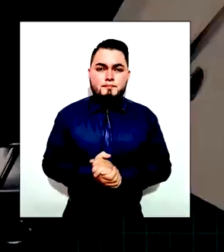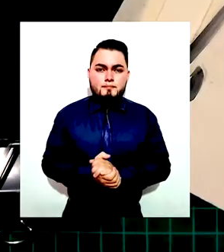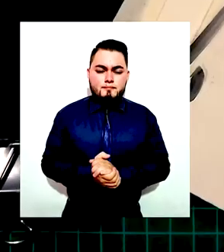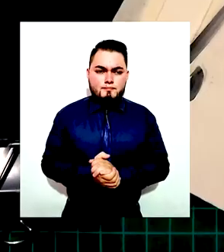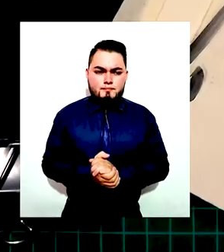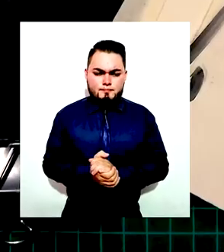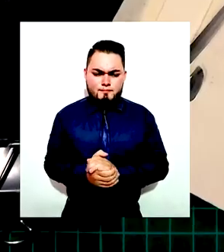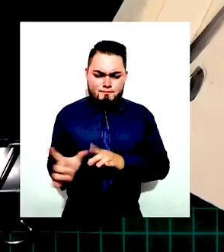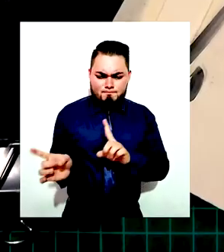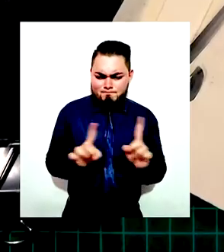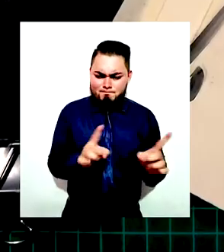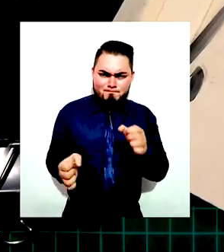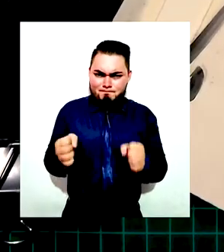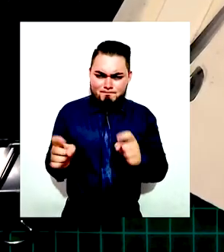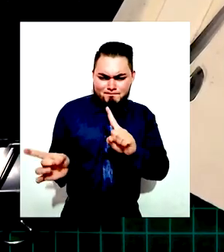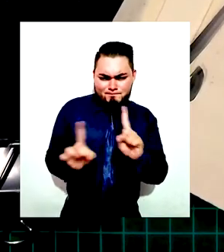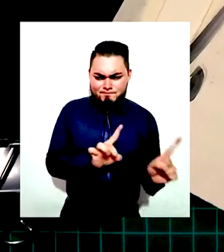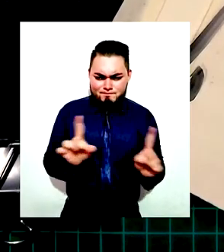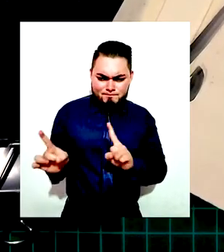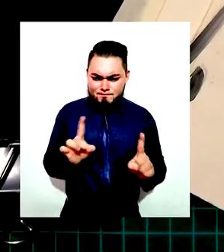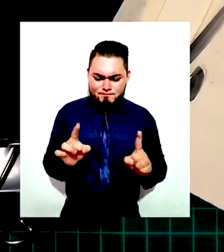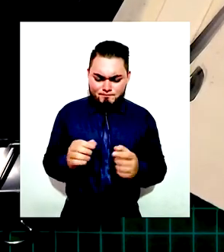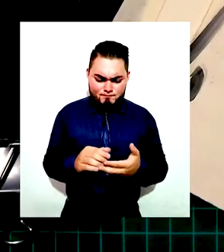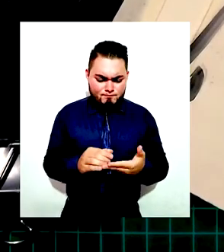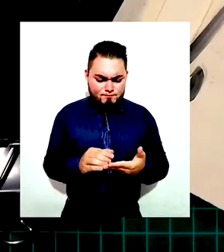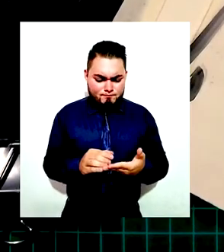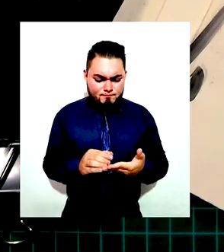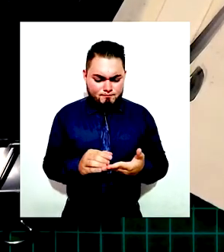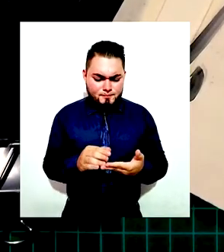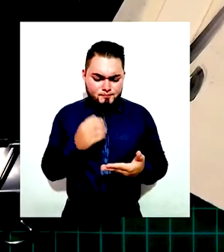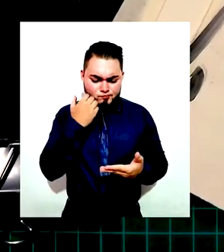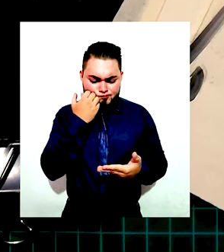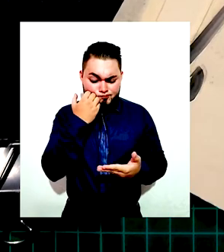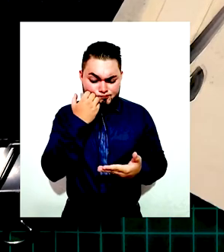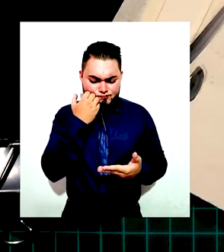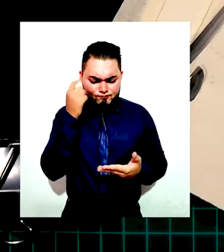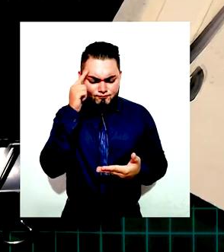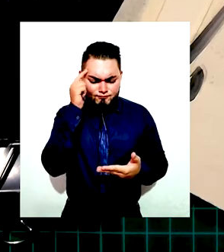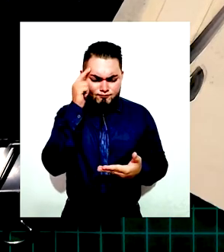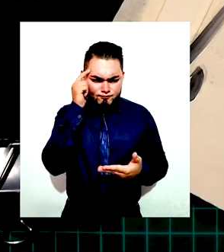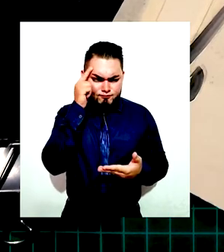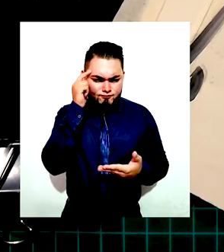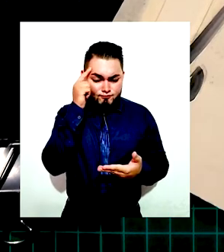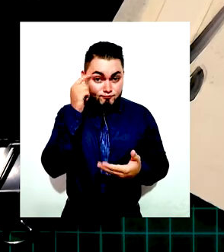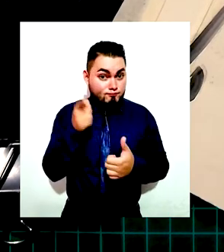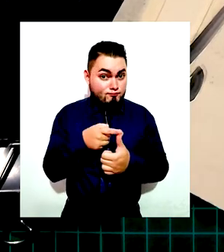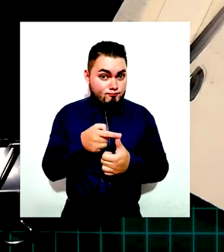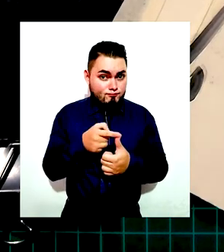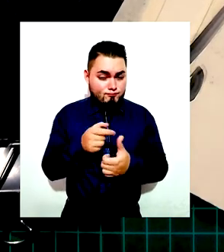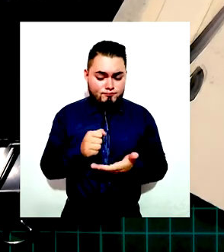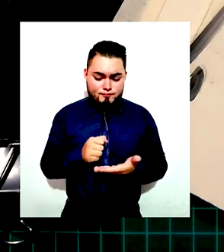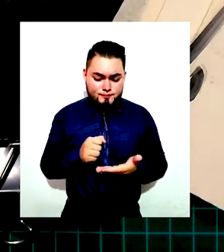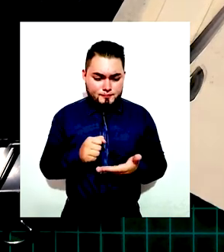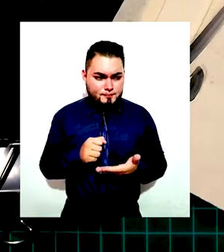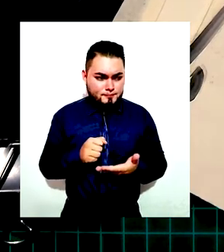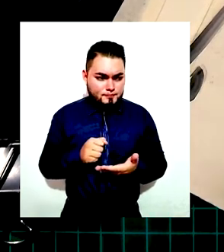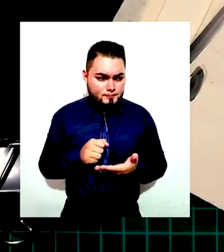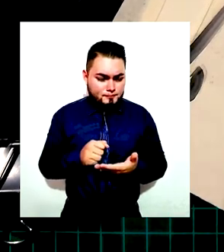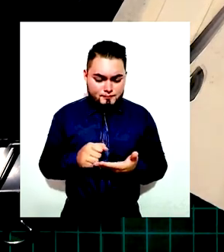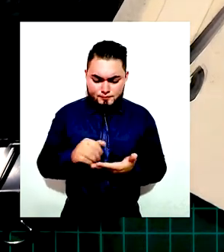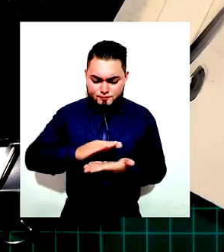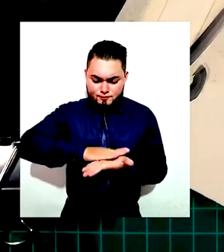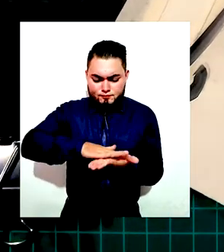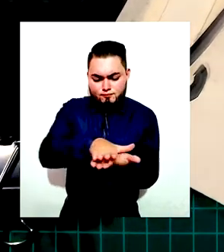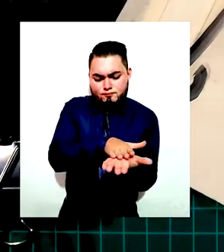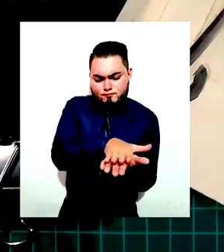Quiero que el limpiaparabrisas quede sobre las partículas de virus. Entonces, será la primera capa que aplicaré. Coloco la